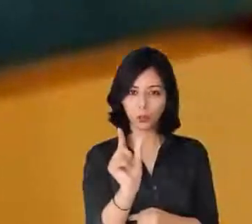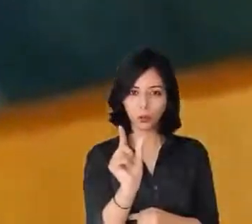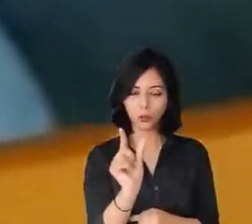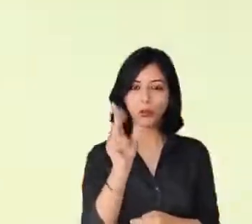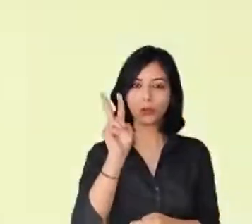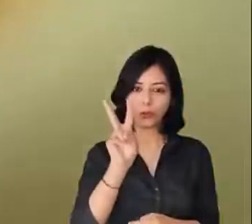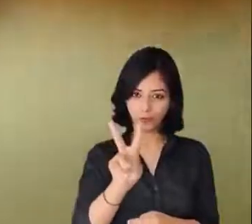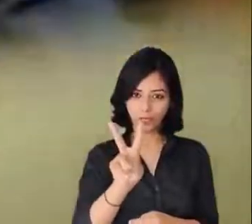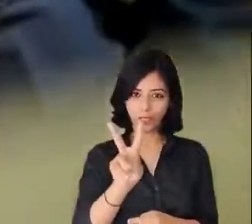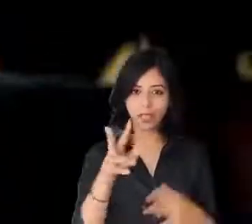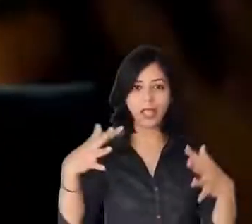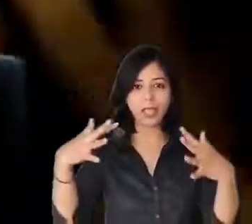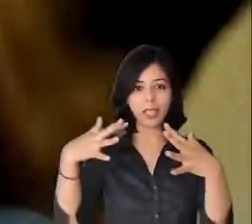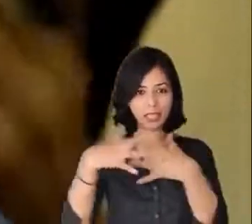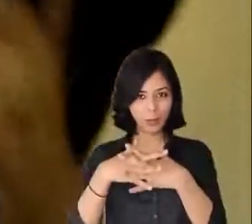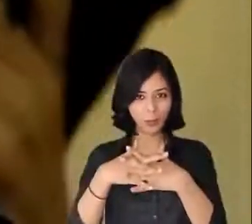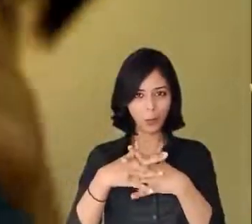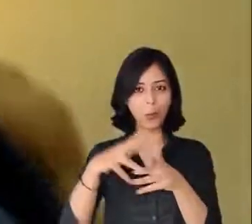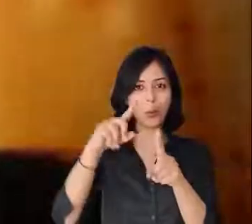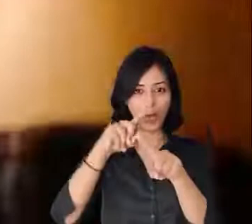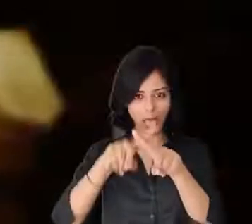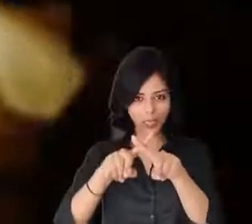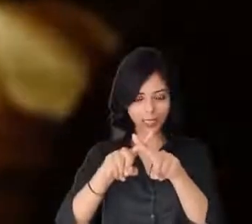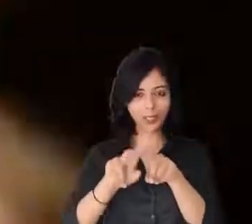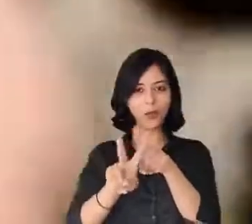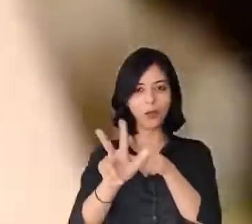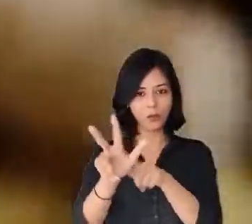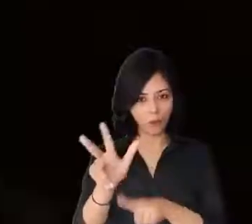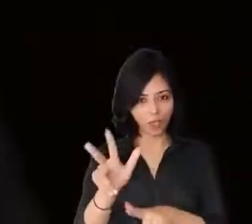Y ella trataba de pararse, pero él no la dejaba.